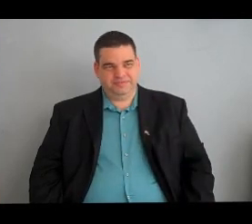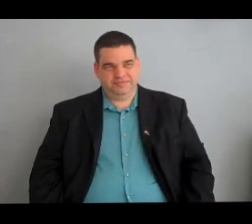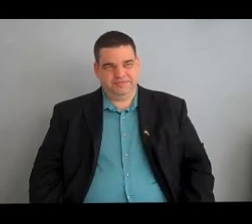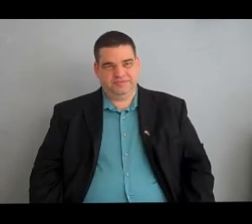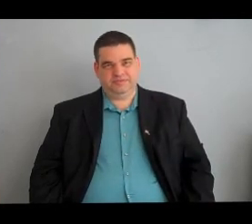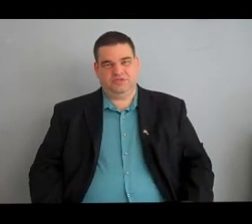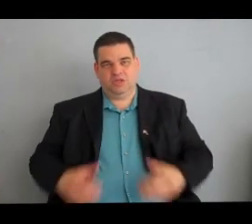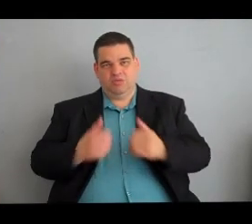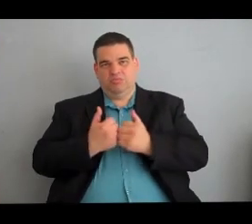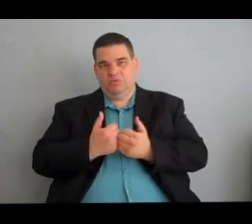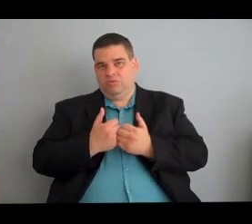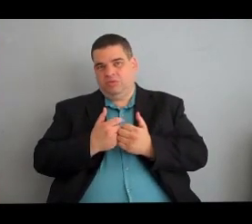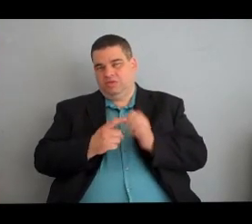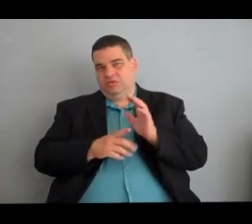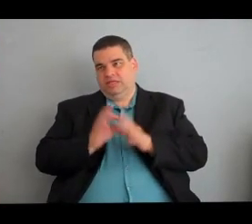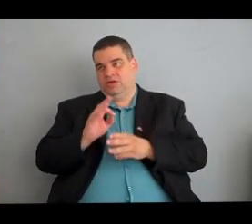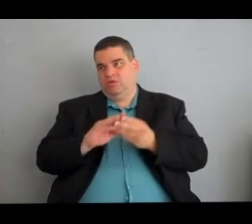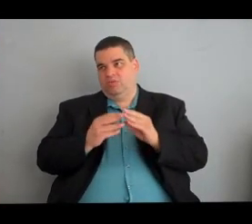al